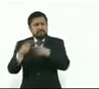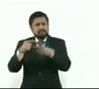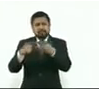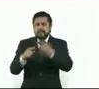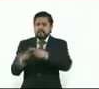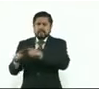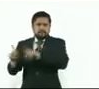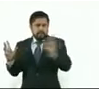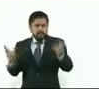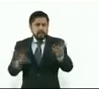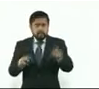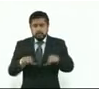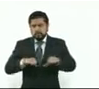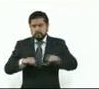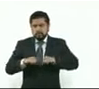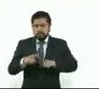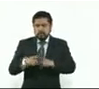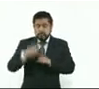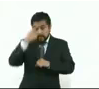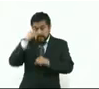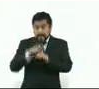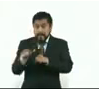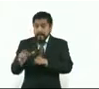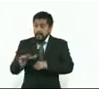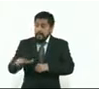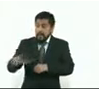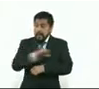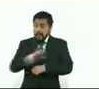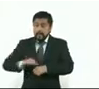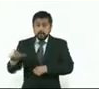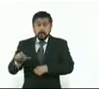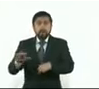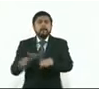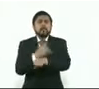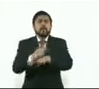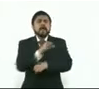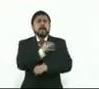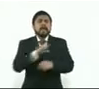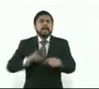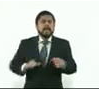porque las alcaldías de Tláhuac, Milpalta,